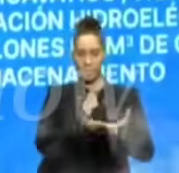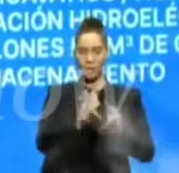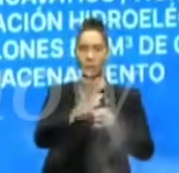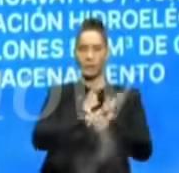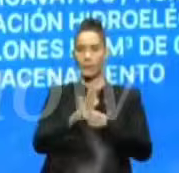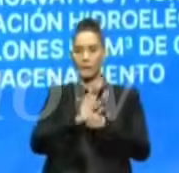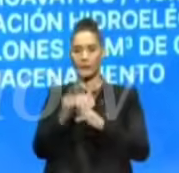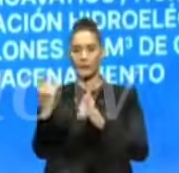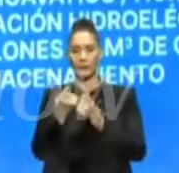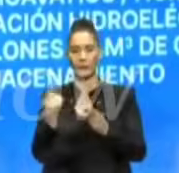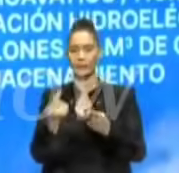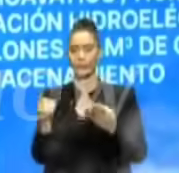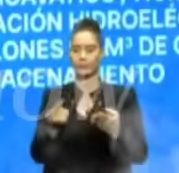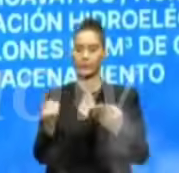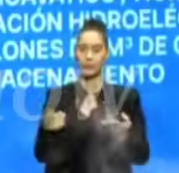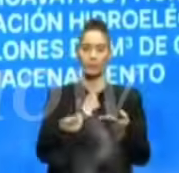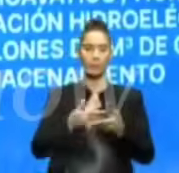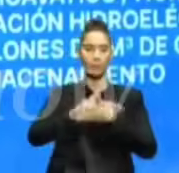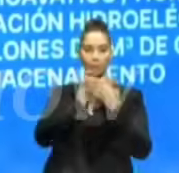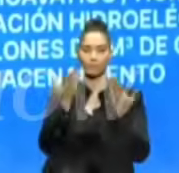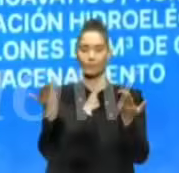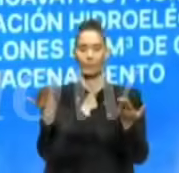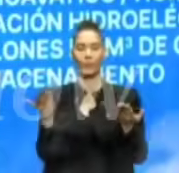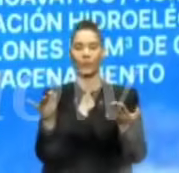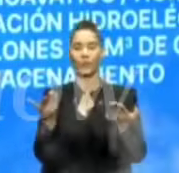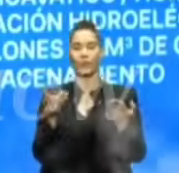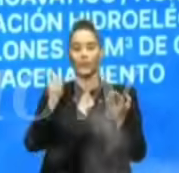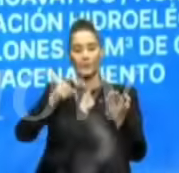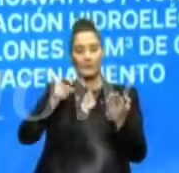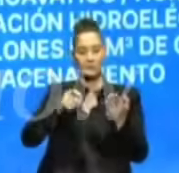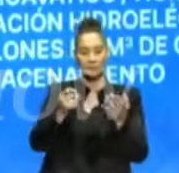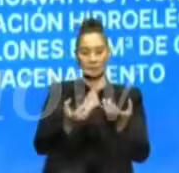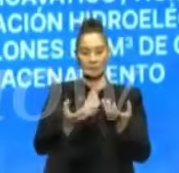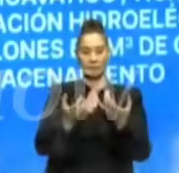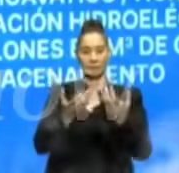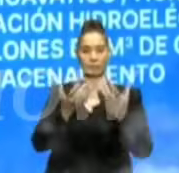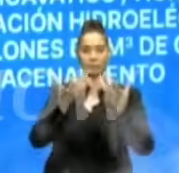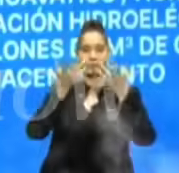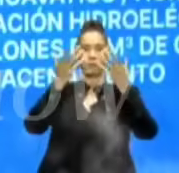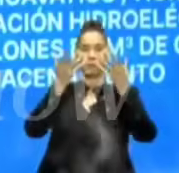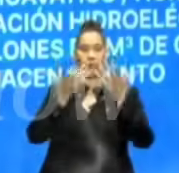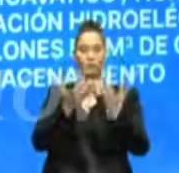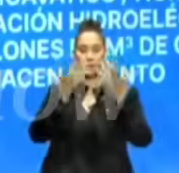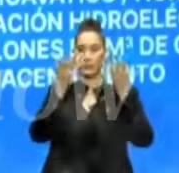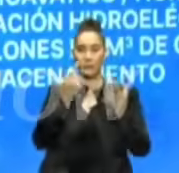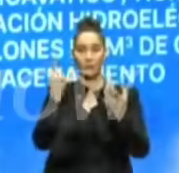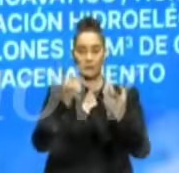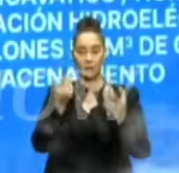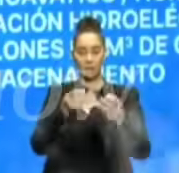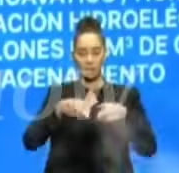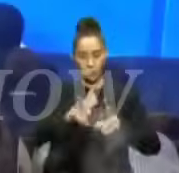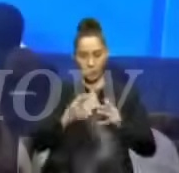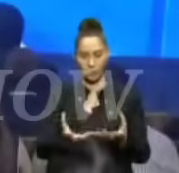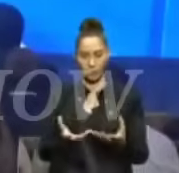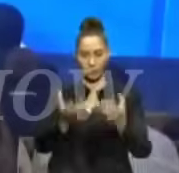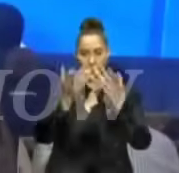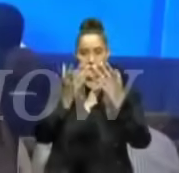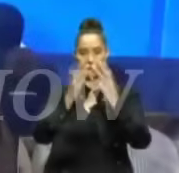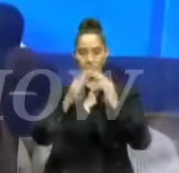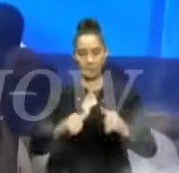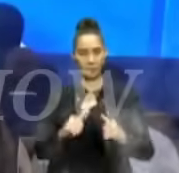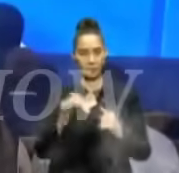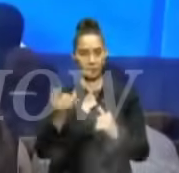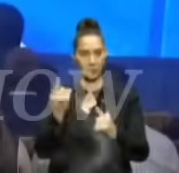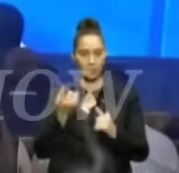siempre ha sido verdad víctima de de de esas inundaciones cada vez que se presenta una crecida en yaque del